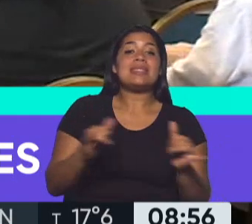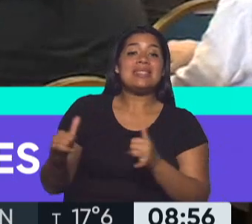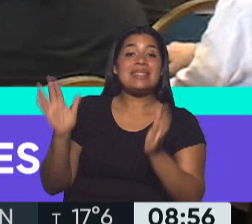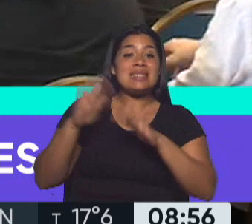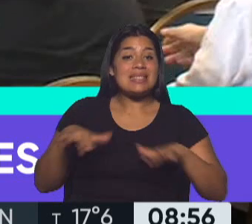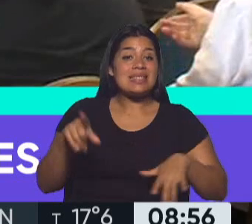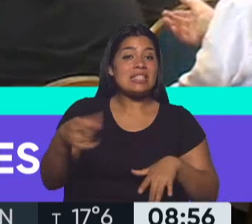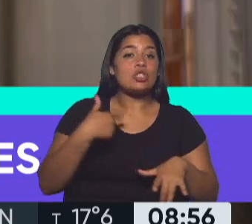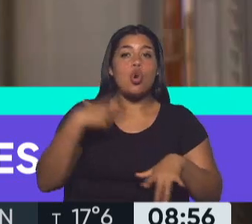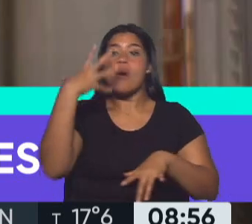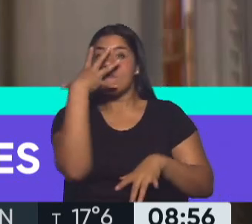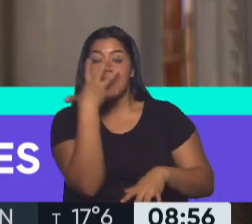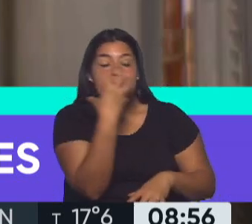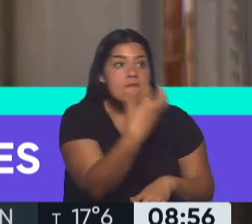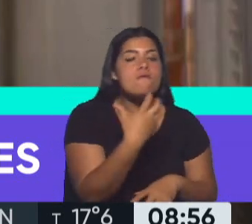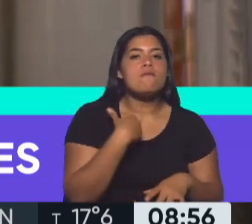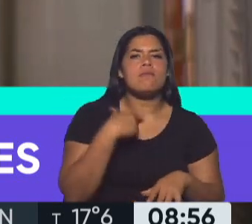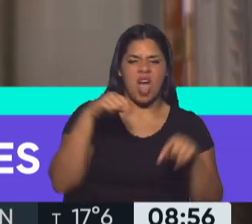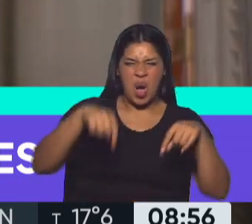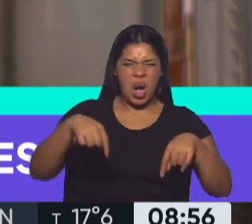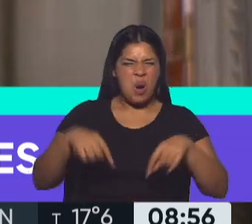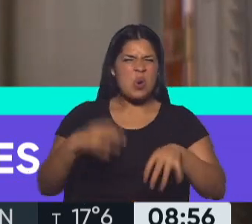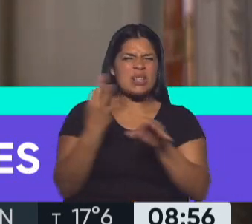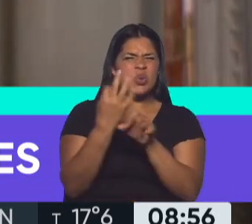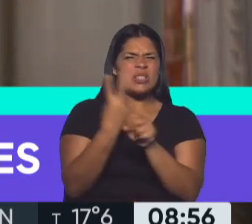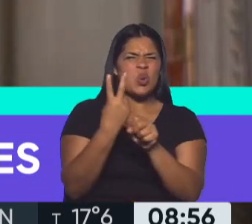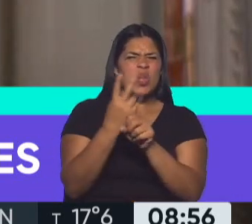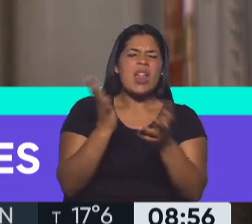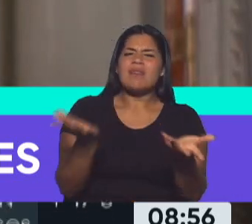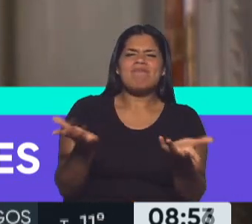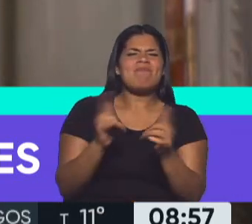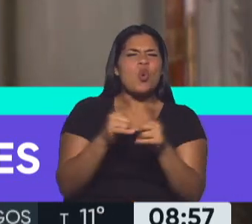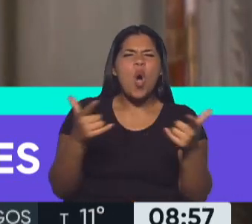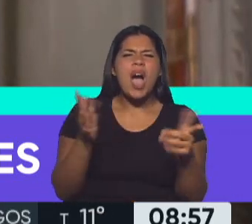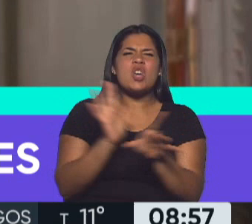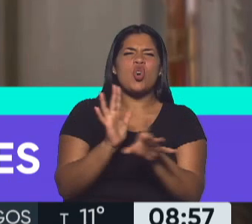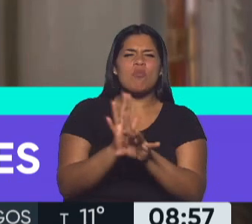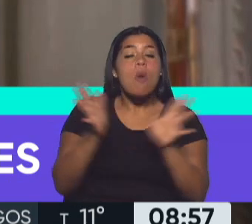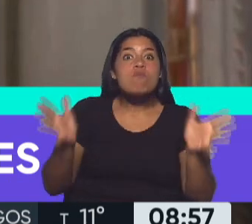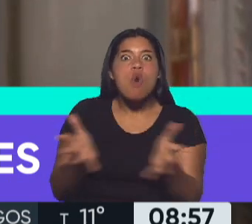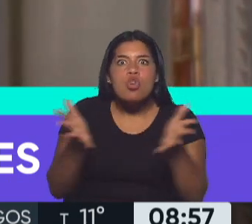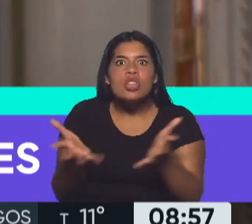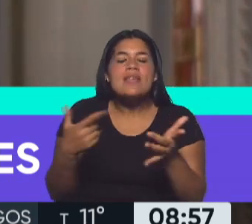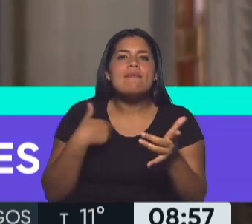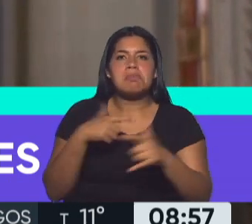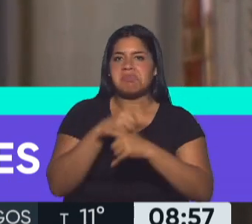chicas que este secundario no los invita, un secundario con mayor presencia de